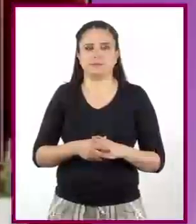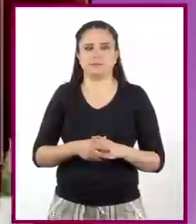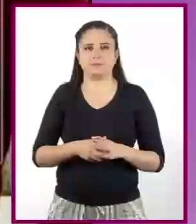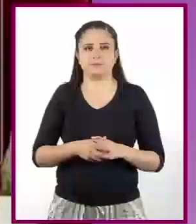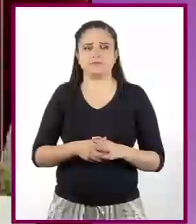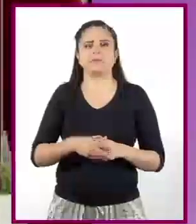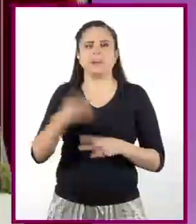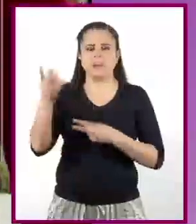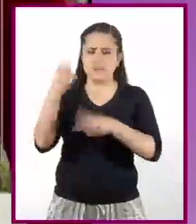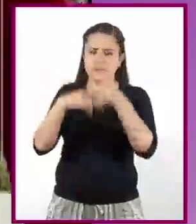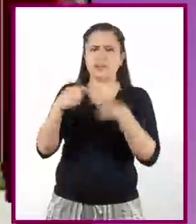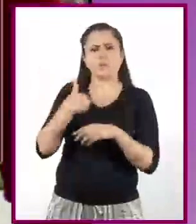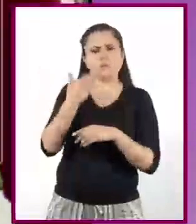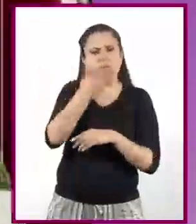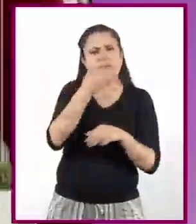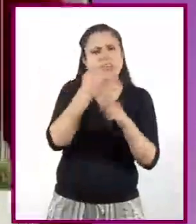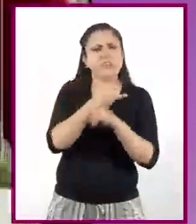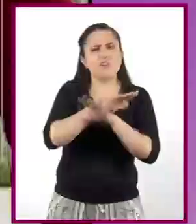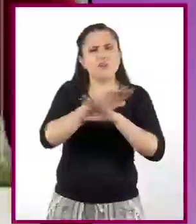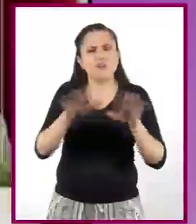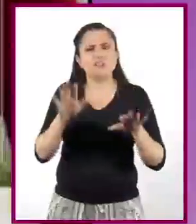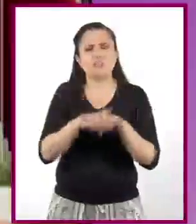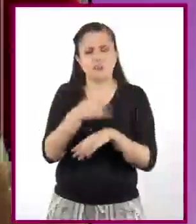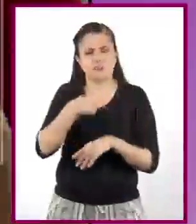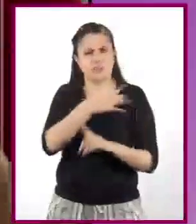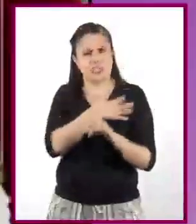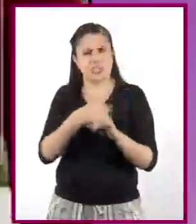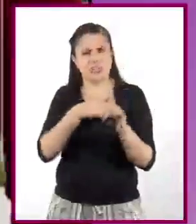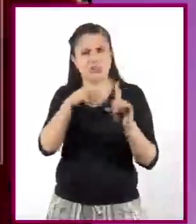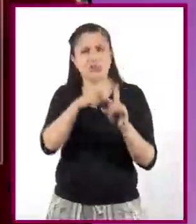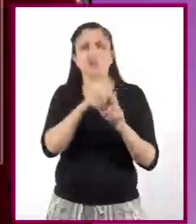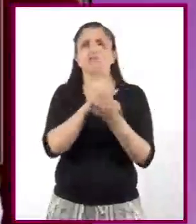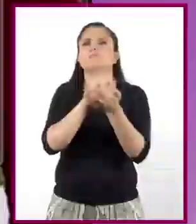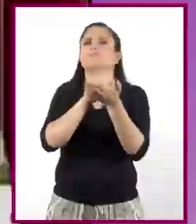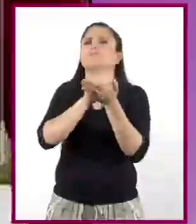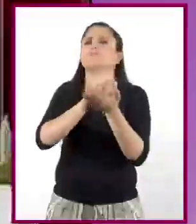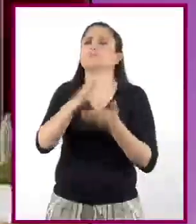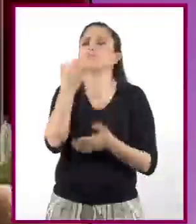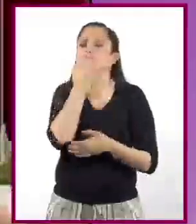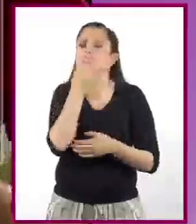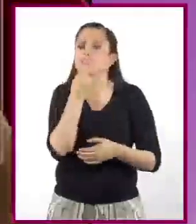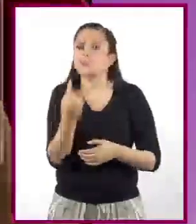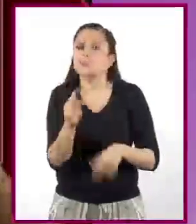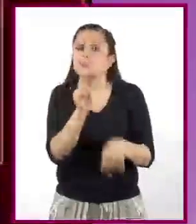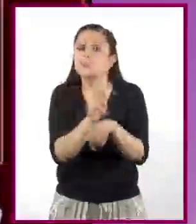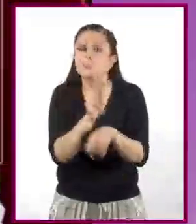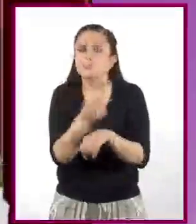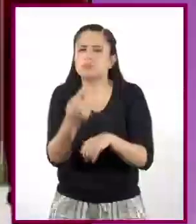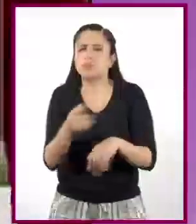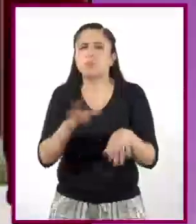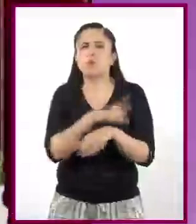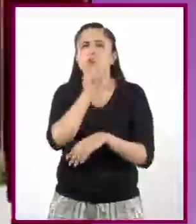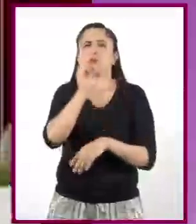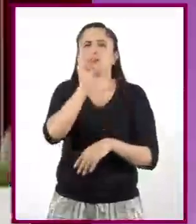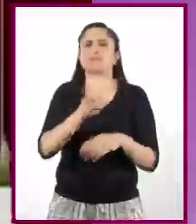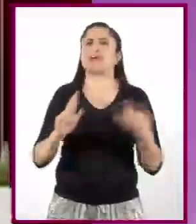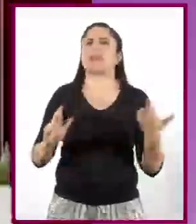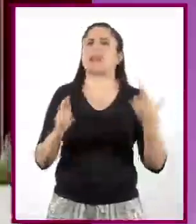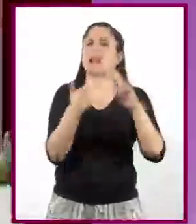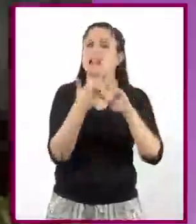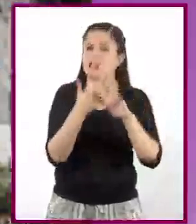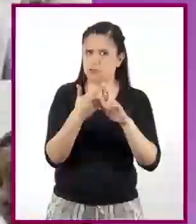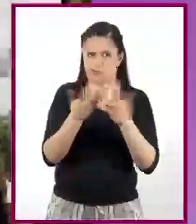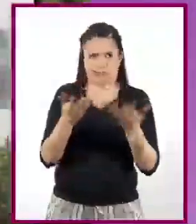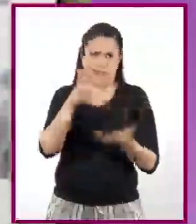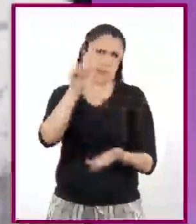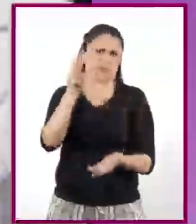Vine más bien a solicitar información porque a mi hijo lo sacaron de la guardería, ya que dijeron que no aceptaban nuestra religión y la verdad eso